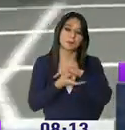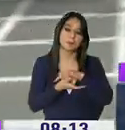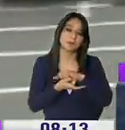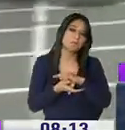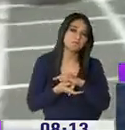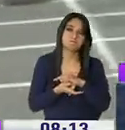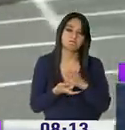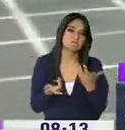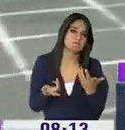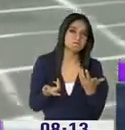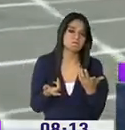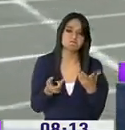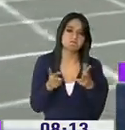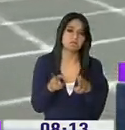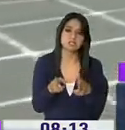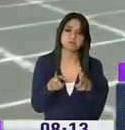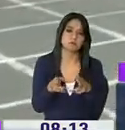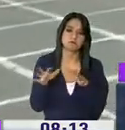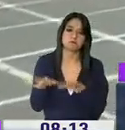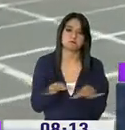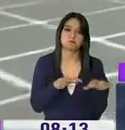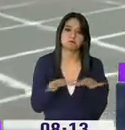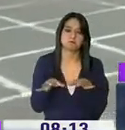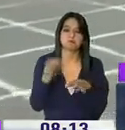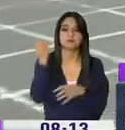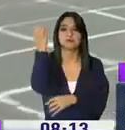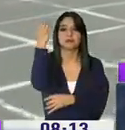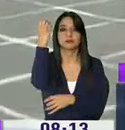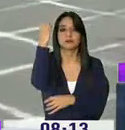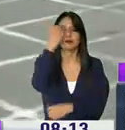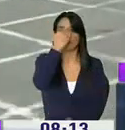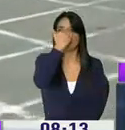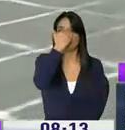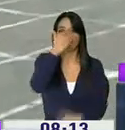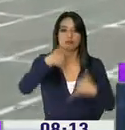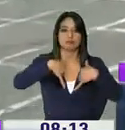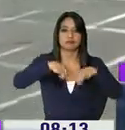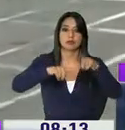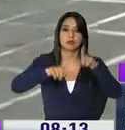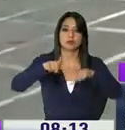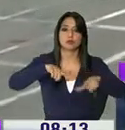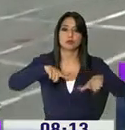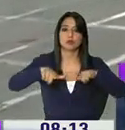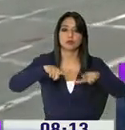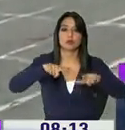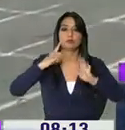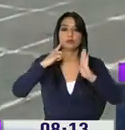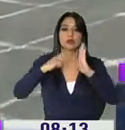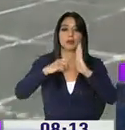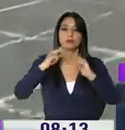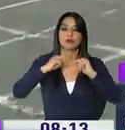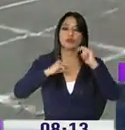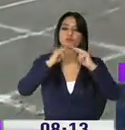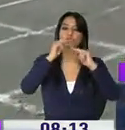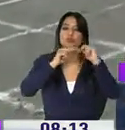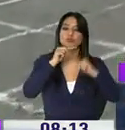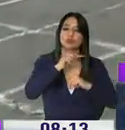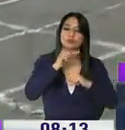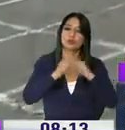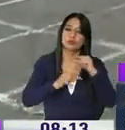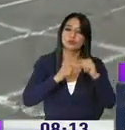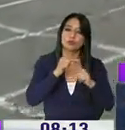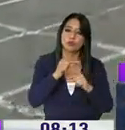su dinámica social. Estamos en semáforo en rojo, es muy importante. Ciertos sectores, como por ejemplo la construcción, de a poco